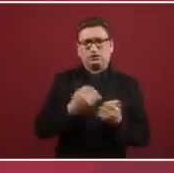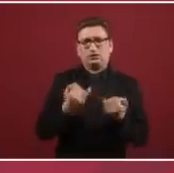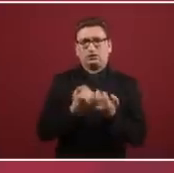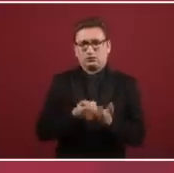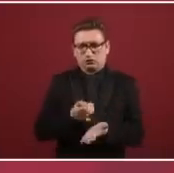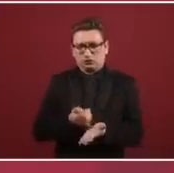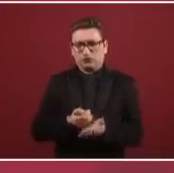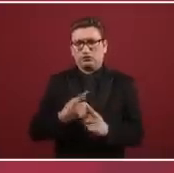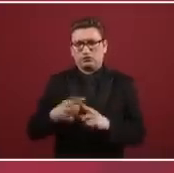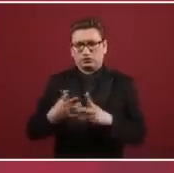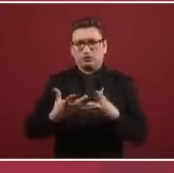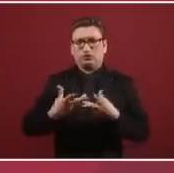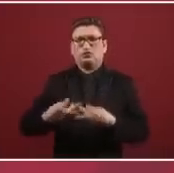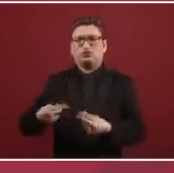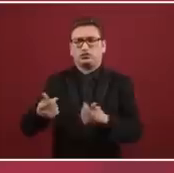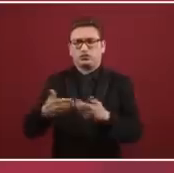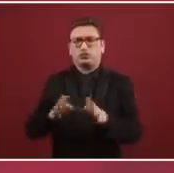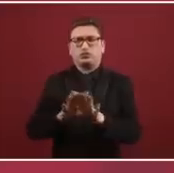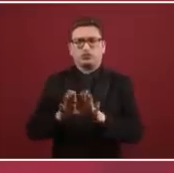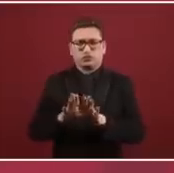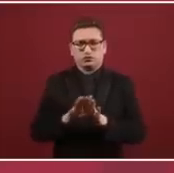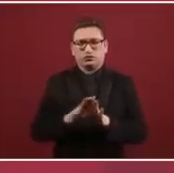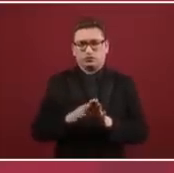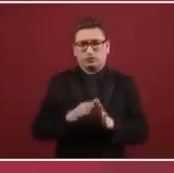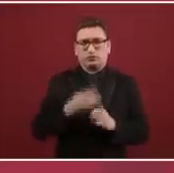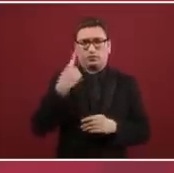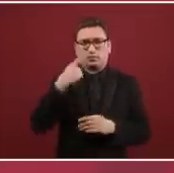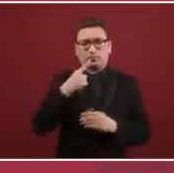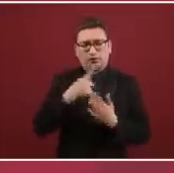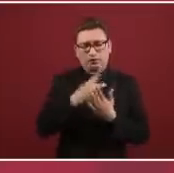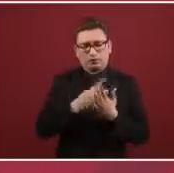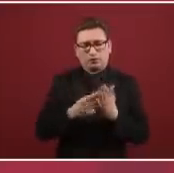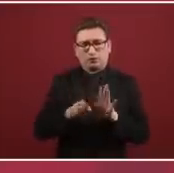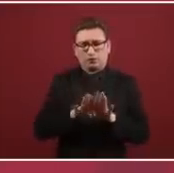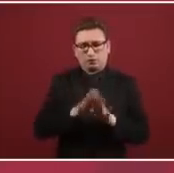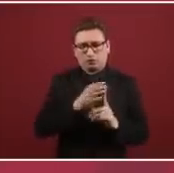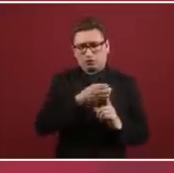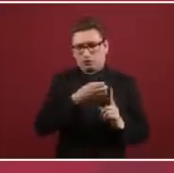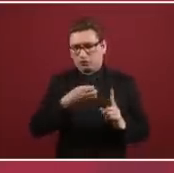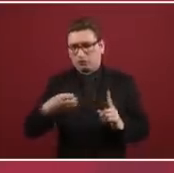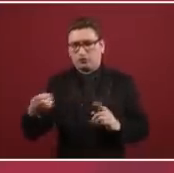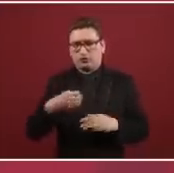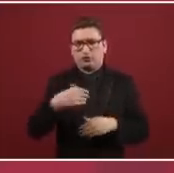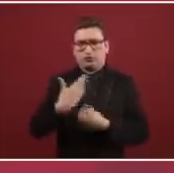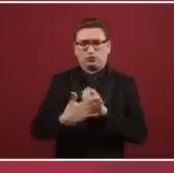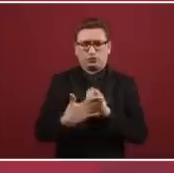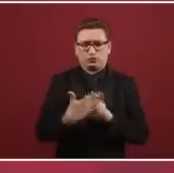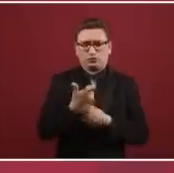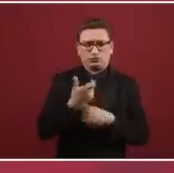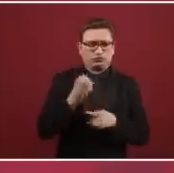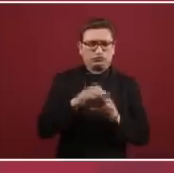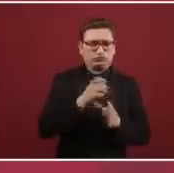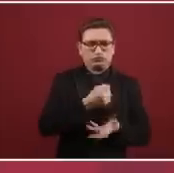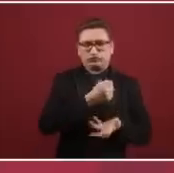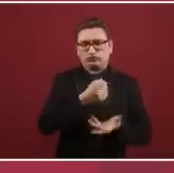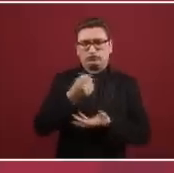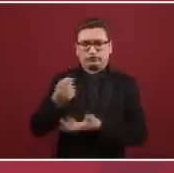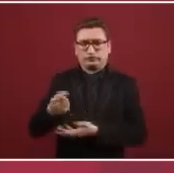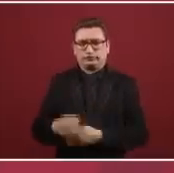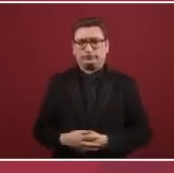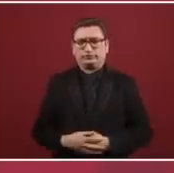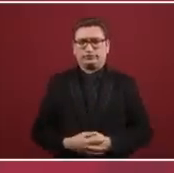gasto para hacer una reprogramación precisamente, para hacer transferencias de recursos.